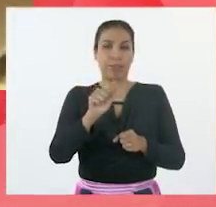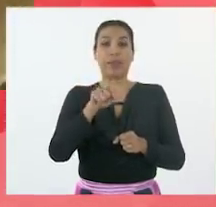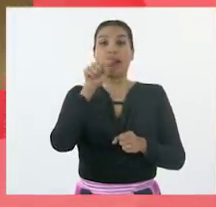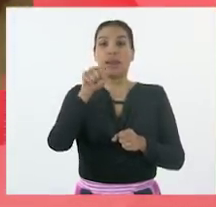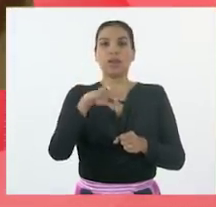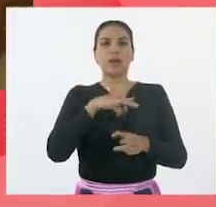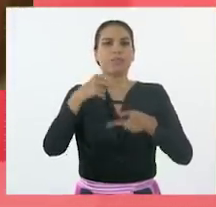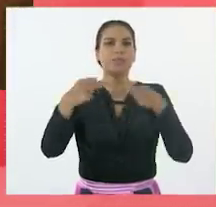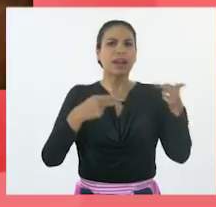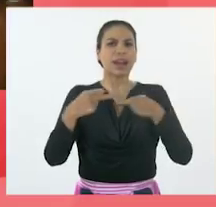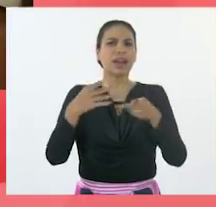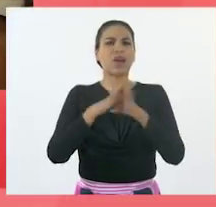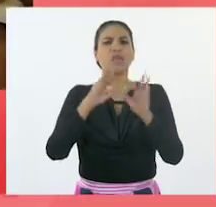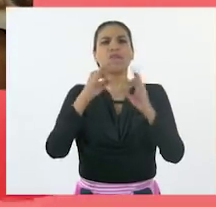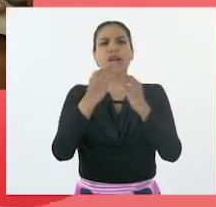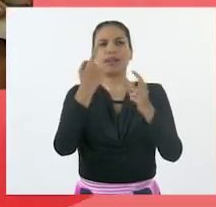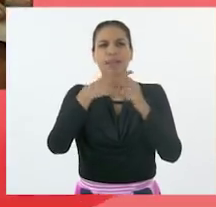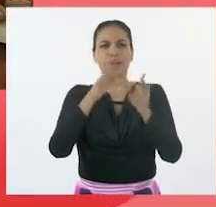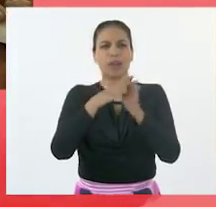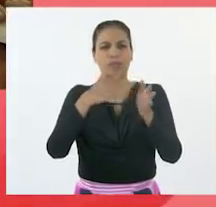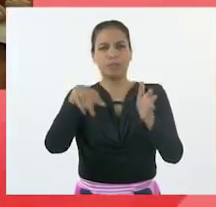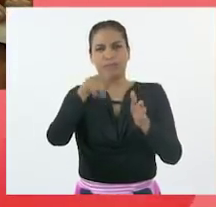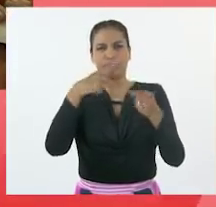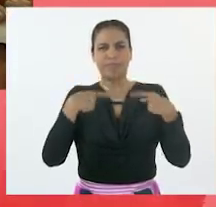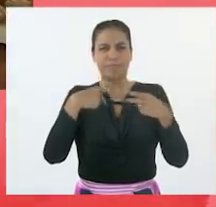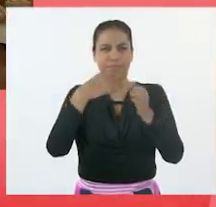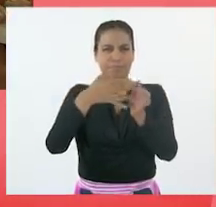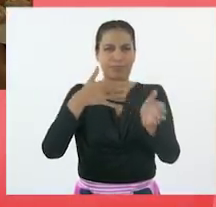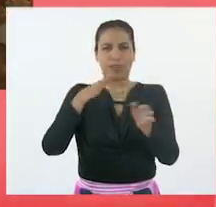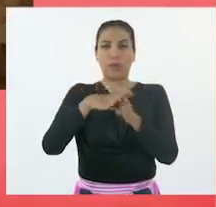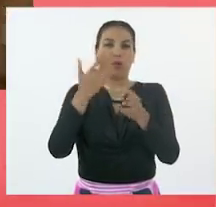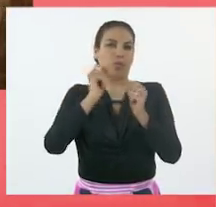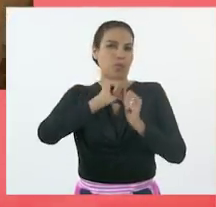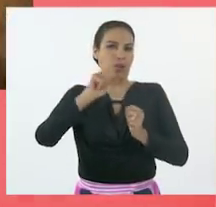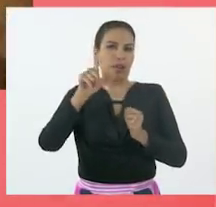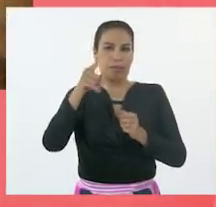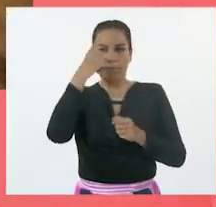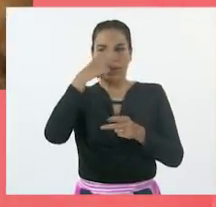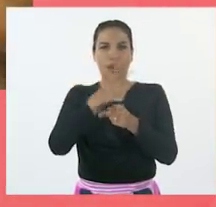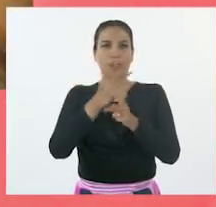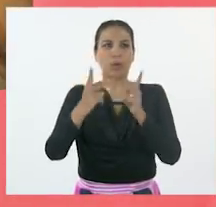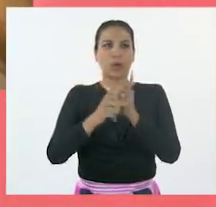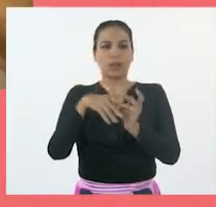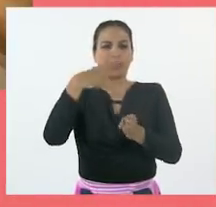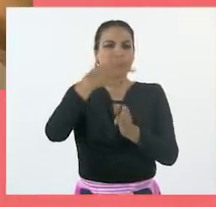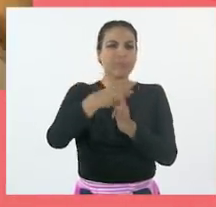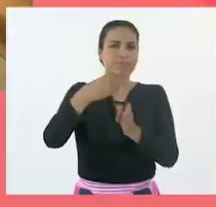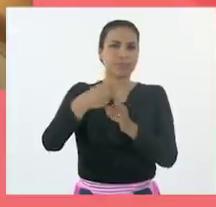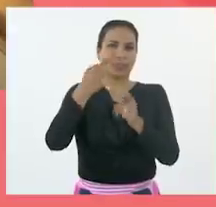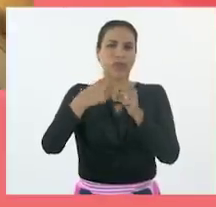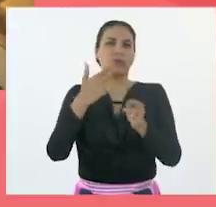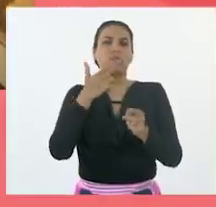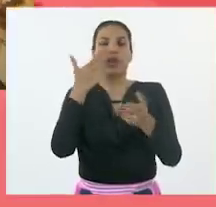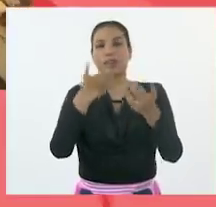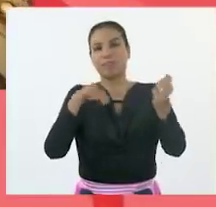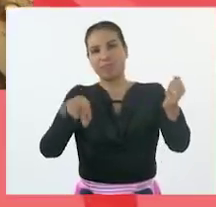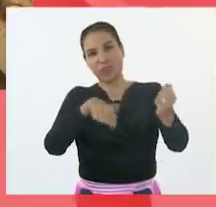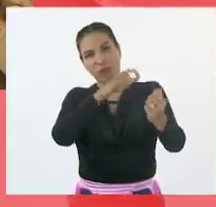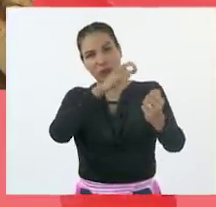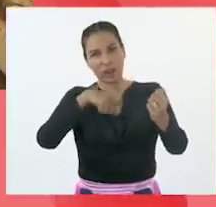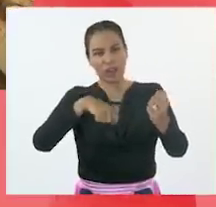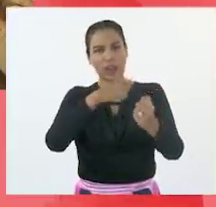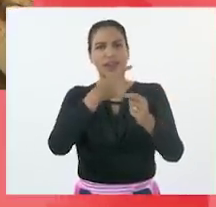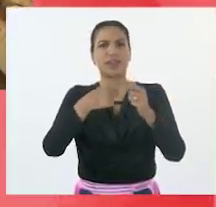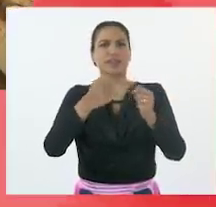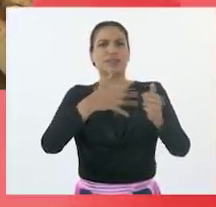Aquí preparan y forman lauderos de alto nivel profesional que se dedicarán a la producción y reparación de valiosos violines, violas